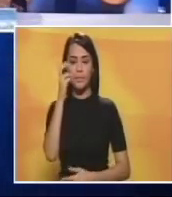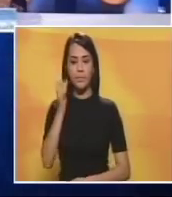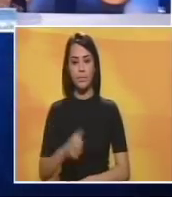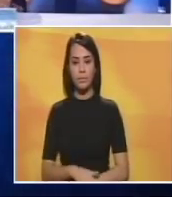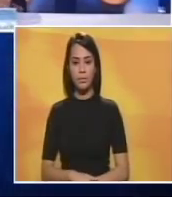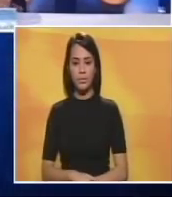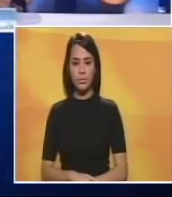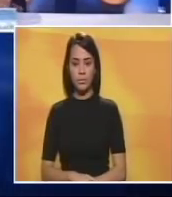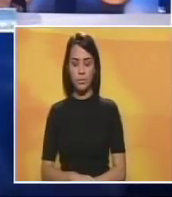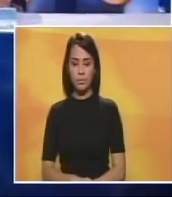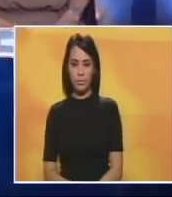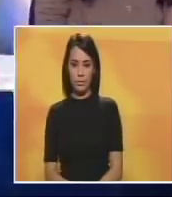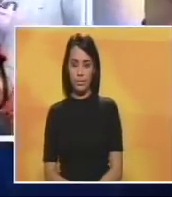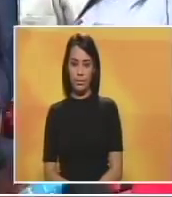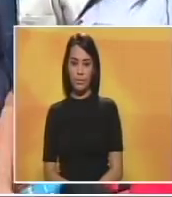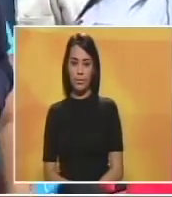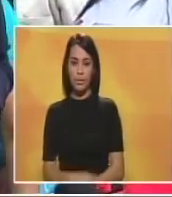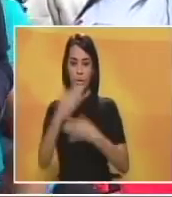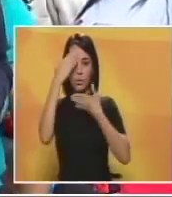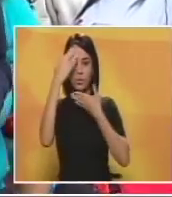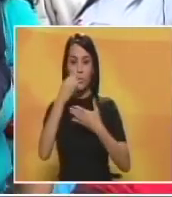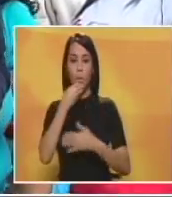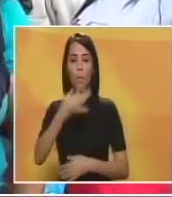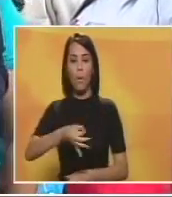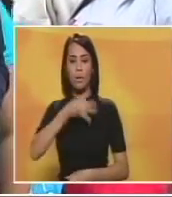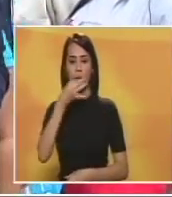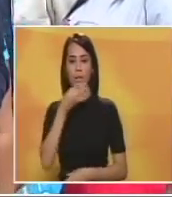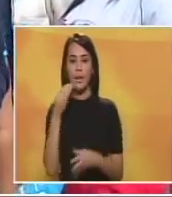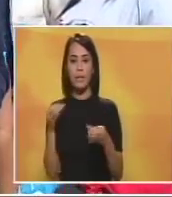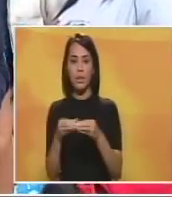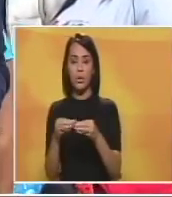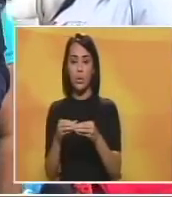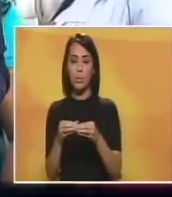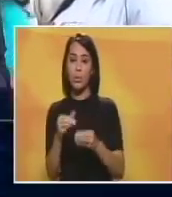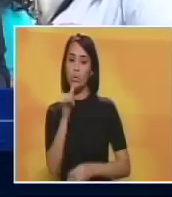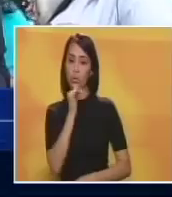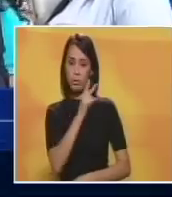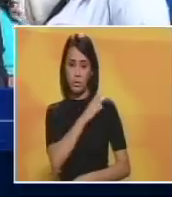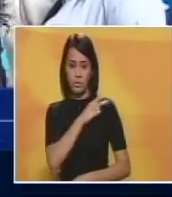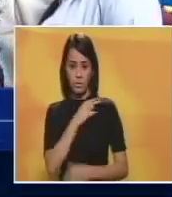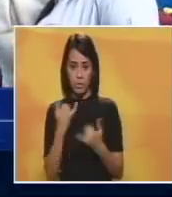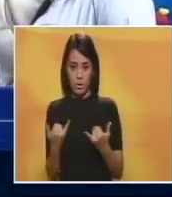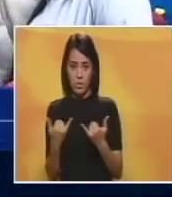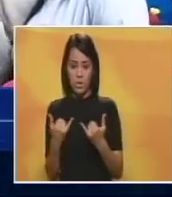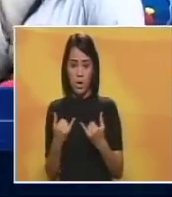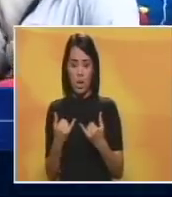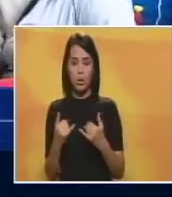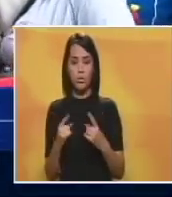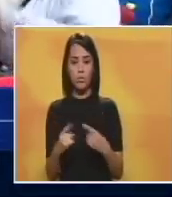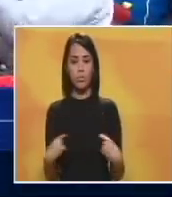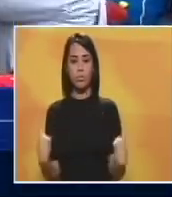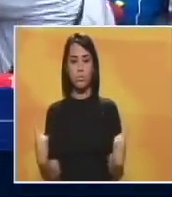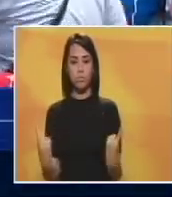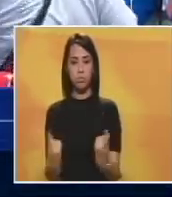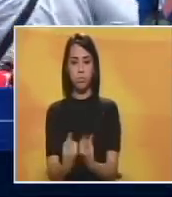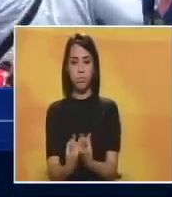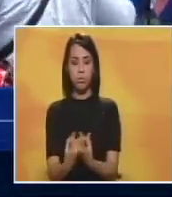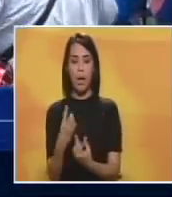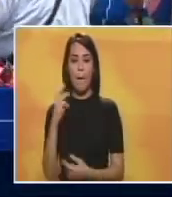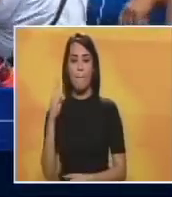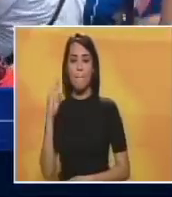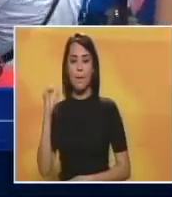Liz. Hola, muy buenas tardes. El equipo reporteril de su noticiero Venevisión se encuentra desplegado en el muro de